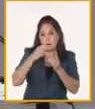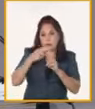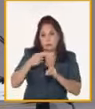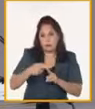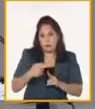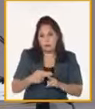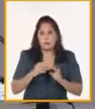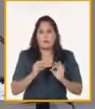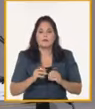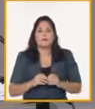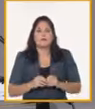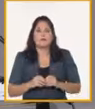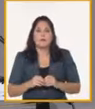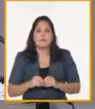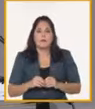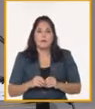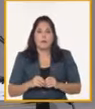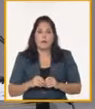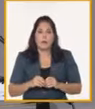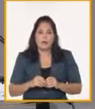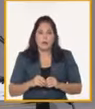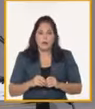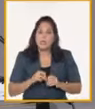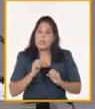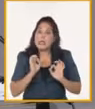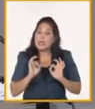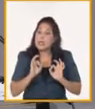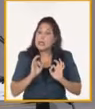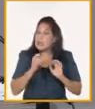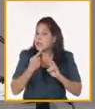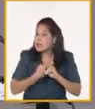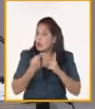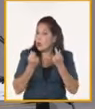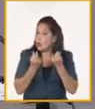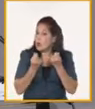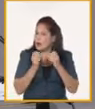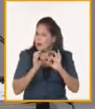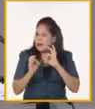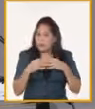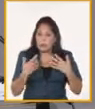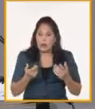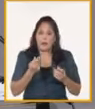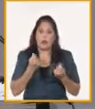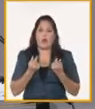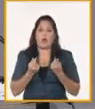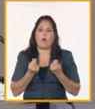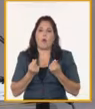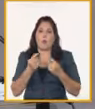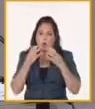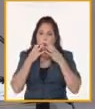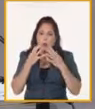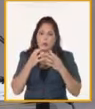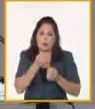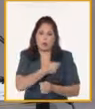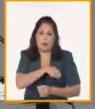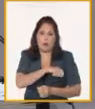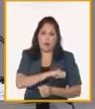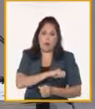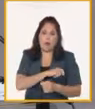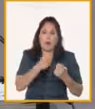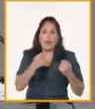pero de manera ordenada de manera ordenada y protegiendo la economía y la satisfacción de necesidades que tiene eh nuestra